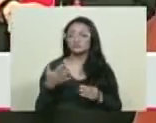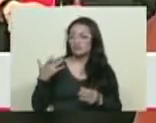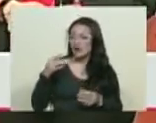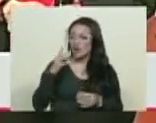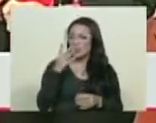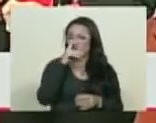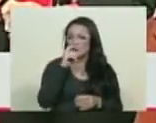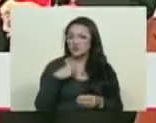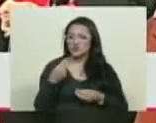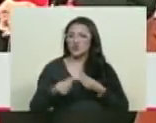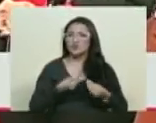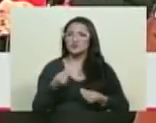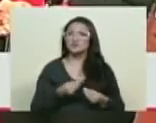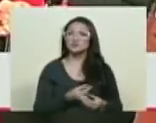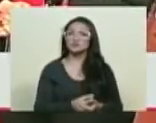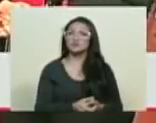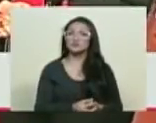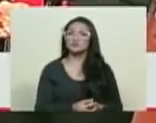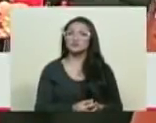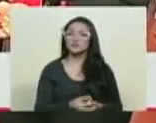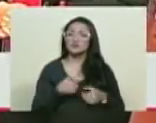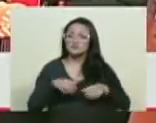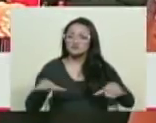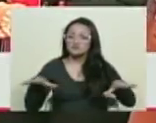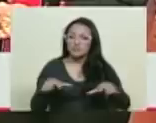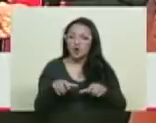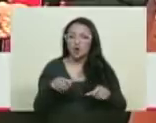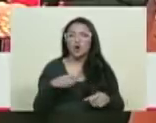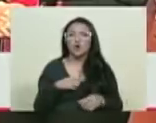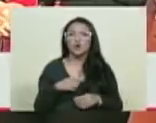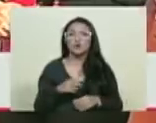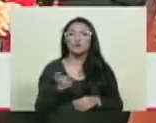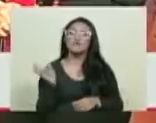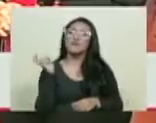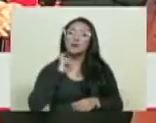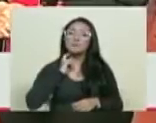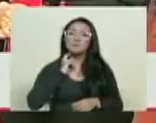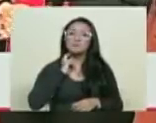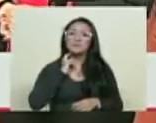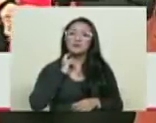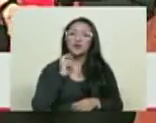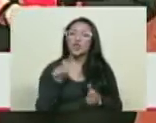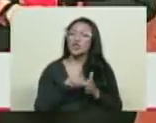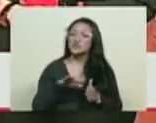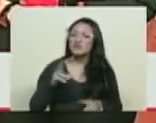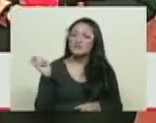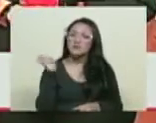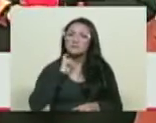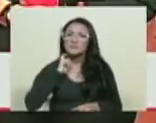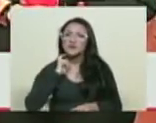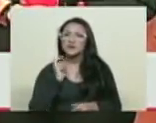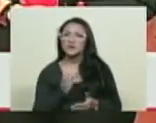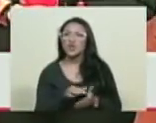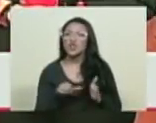años ustedes se acuerdan convoque hasta el vampiro no estará el vampiro